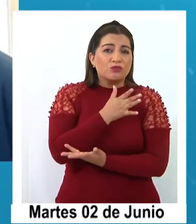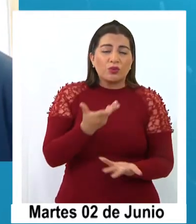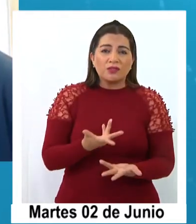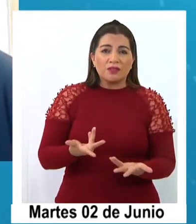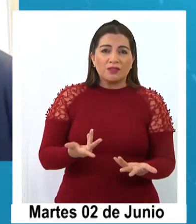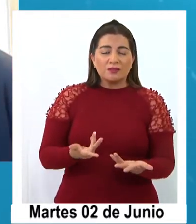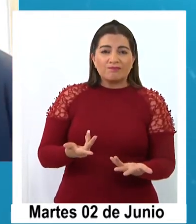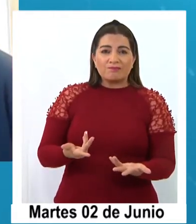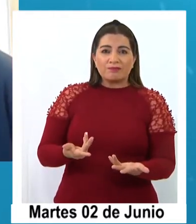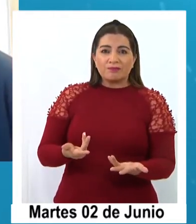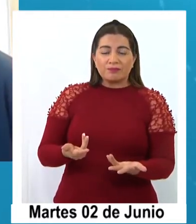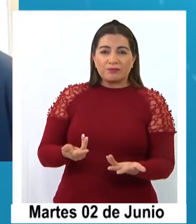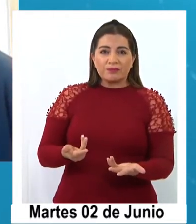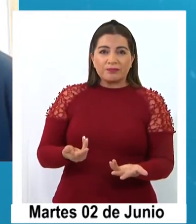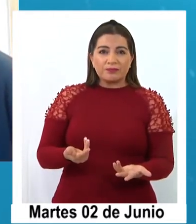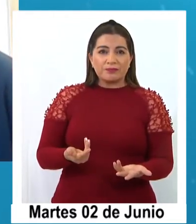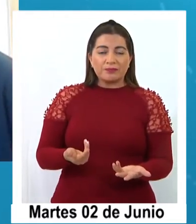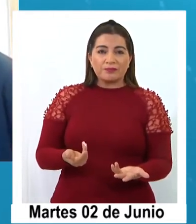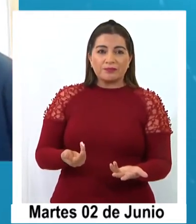tienen, digamos,